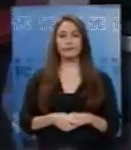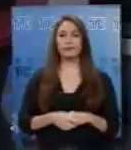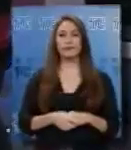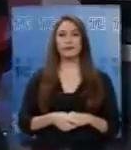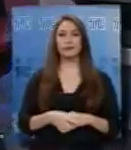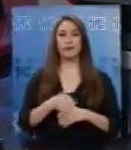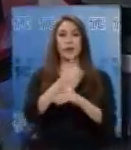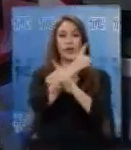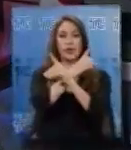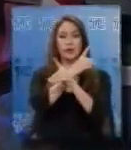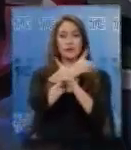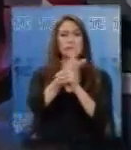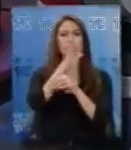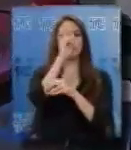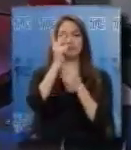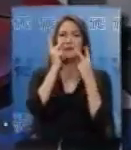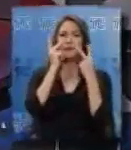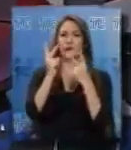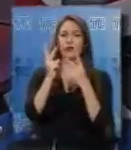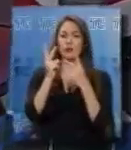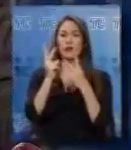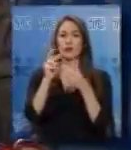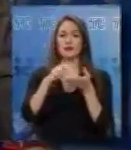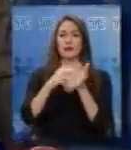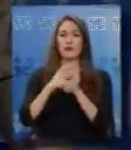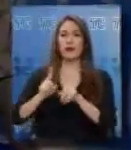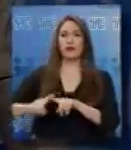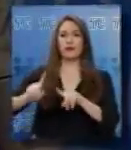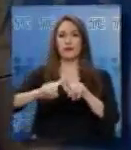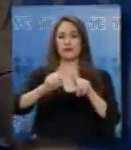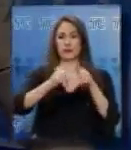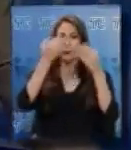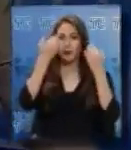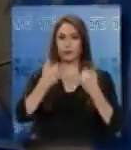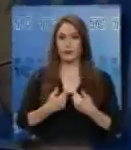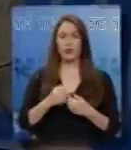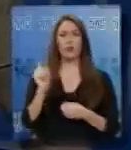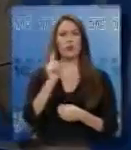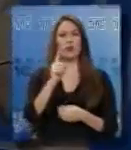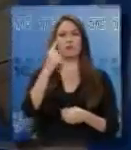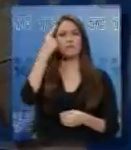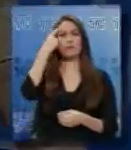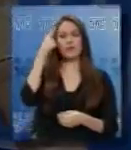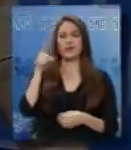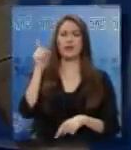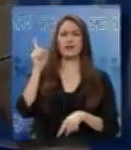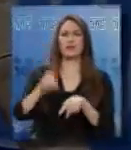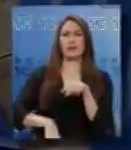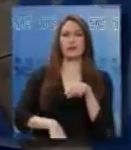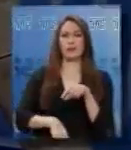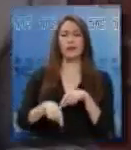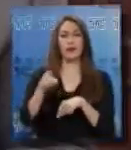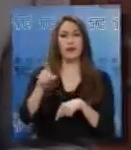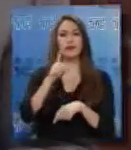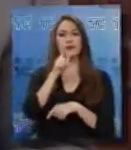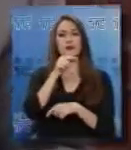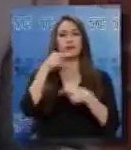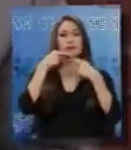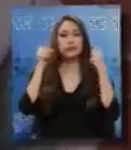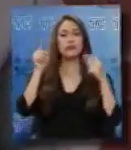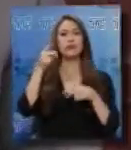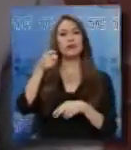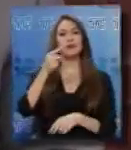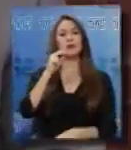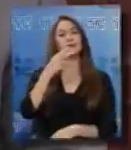La discapacidad debe ser vista como una expresión de la diversidad de los seres humanos y no como una incapacidad. Ese fue el mensaje del